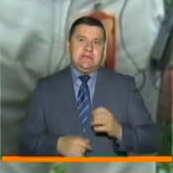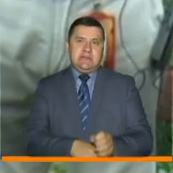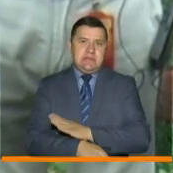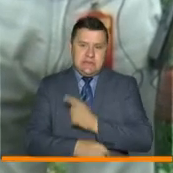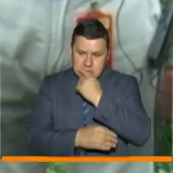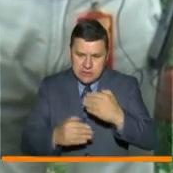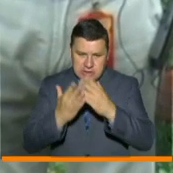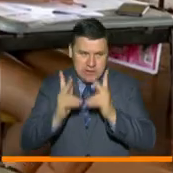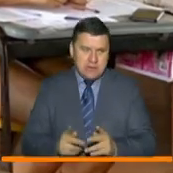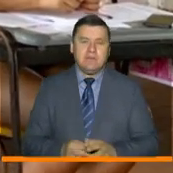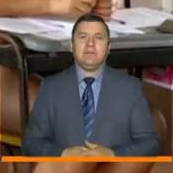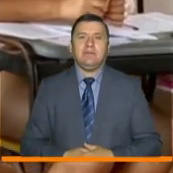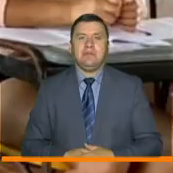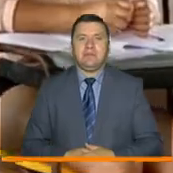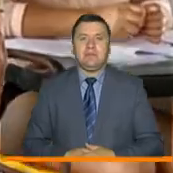de nuestros estudiantes.